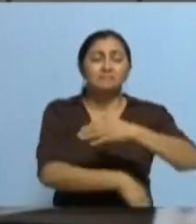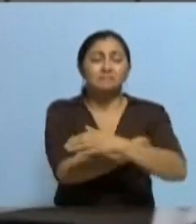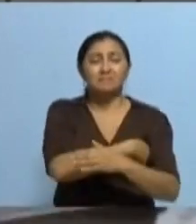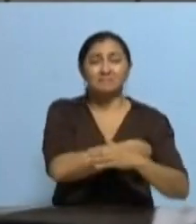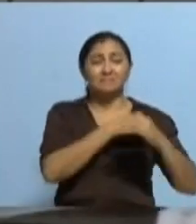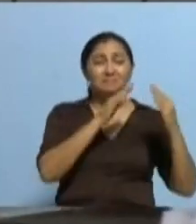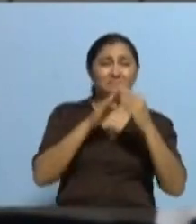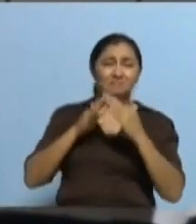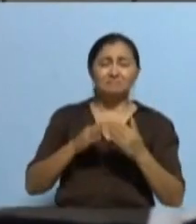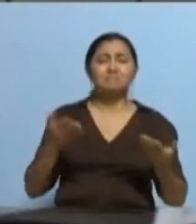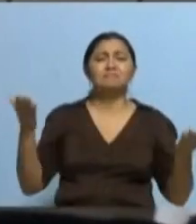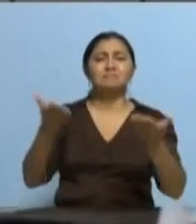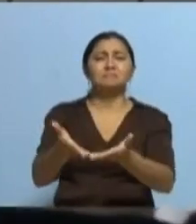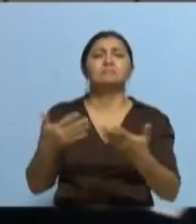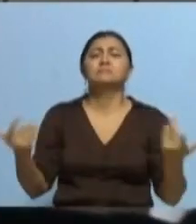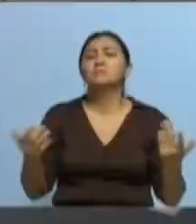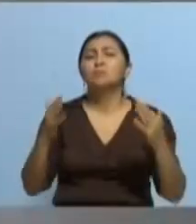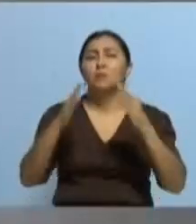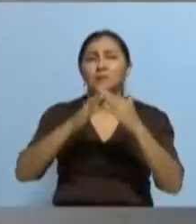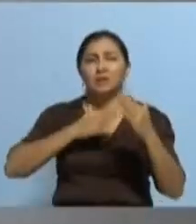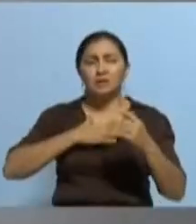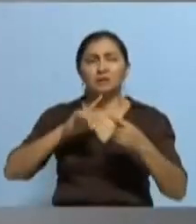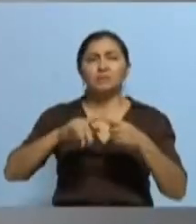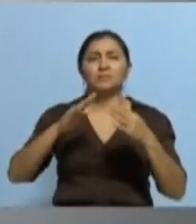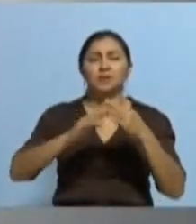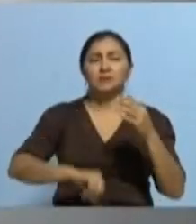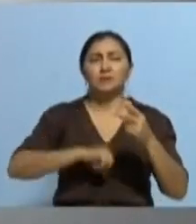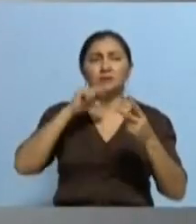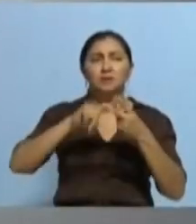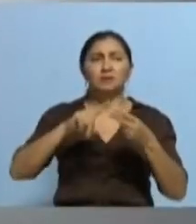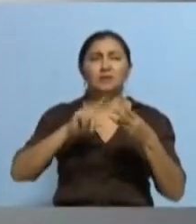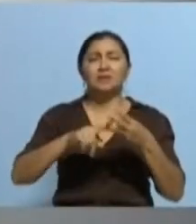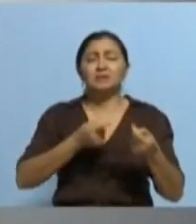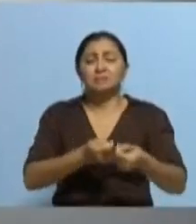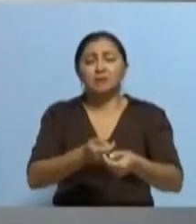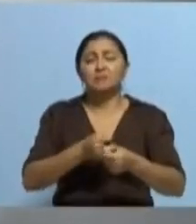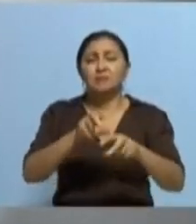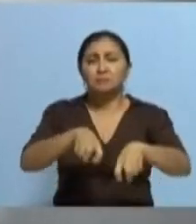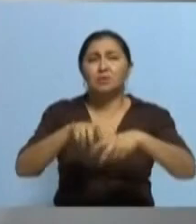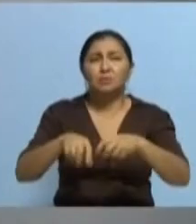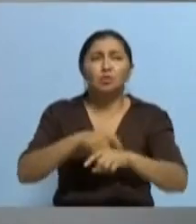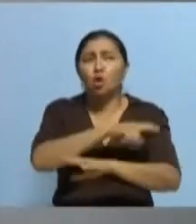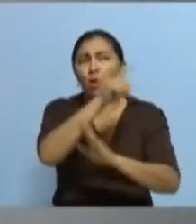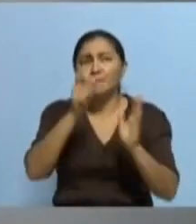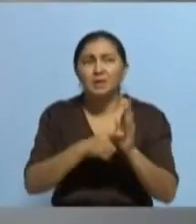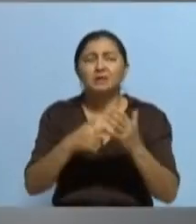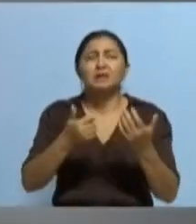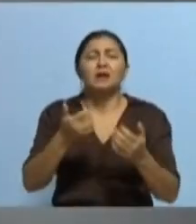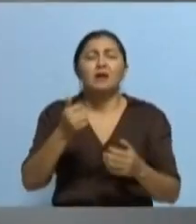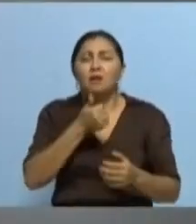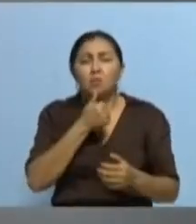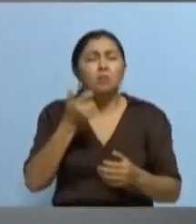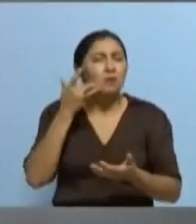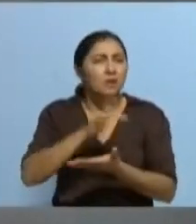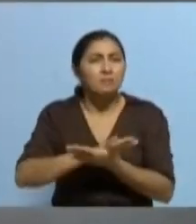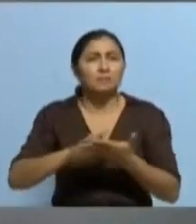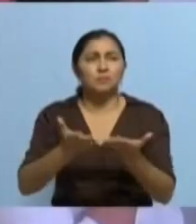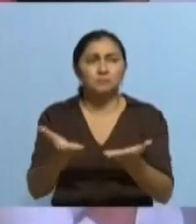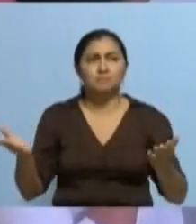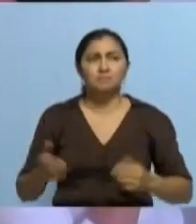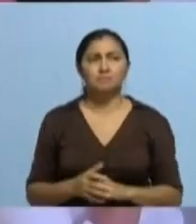municipios como Mi Casa Ya, Casa Digna, Semillero de Propietarios y todo lo que tiene que ver con agua potable y saneamiento